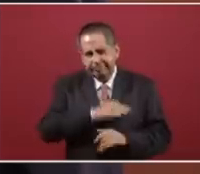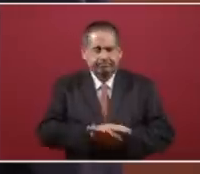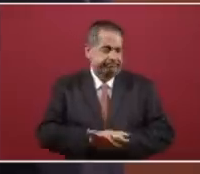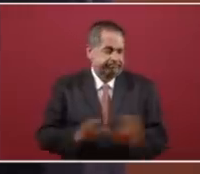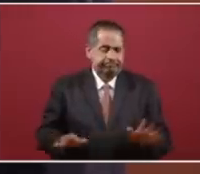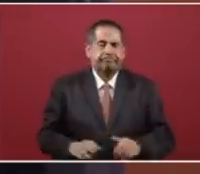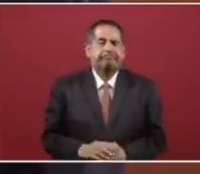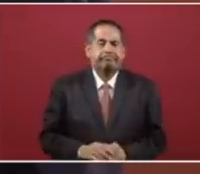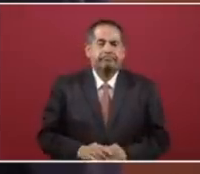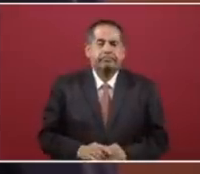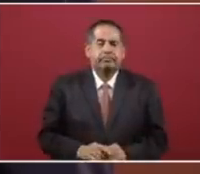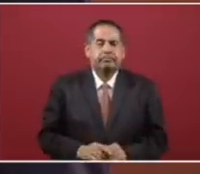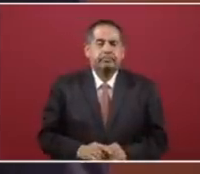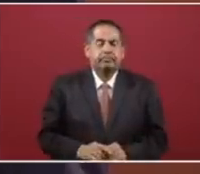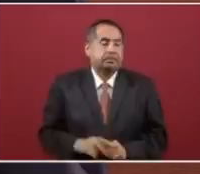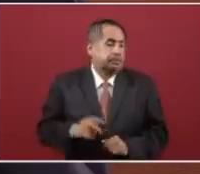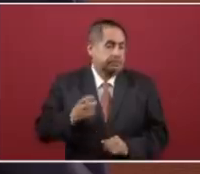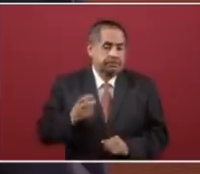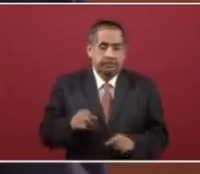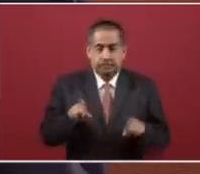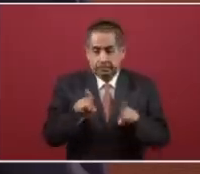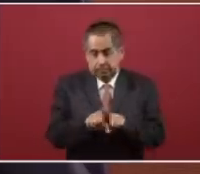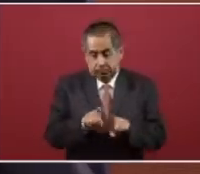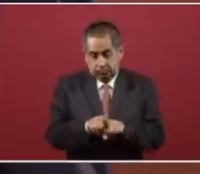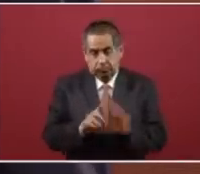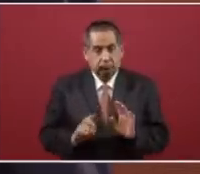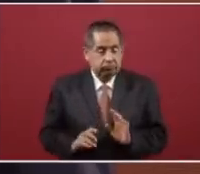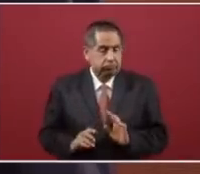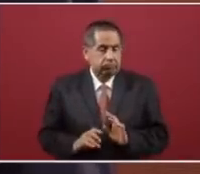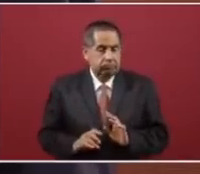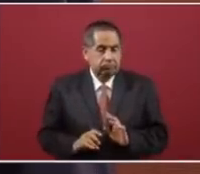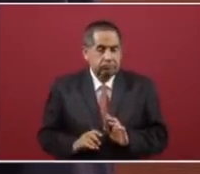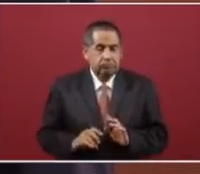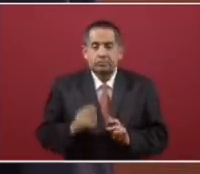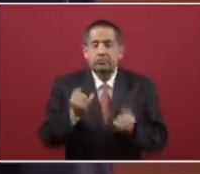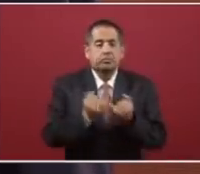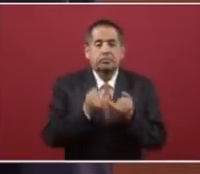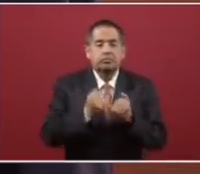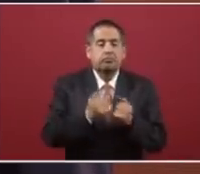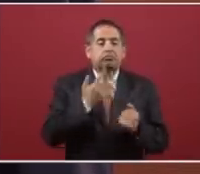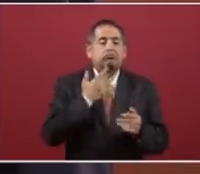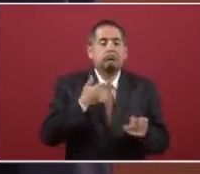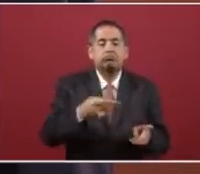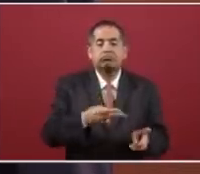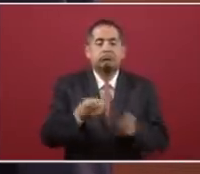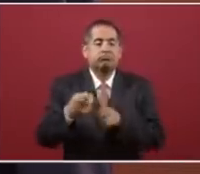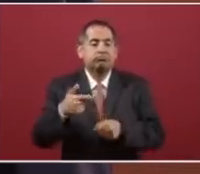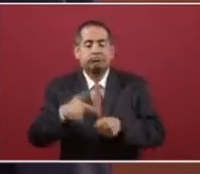entonces es lo mismo que lo del robo de combustible